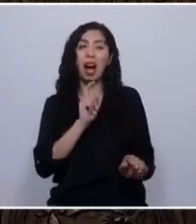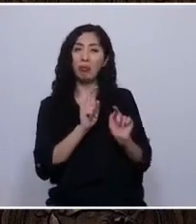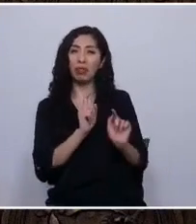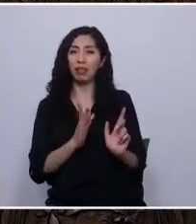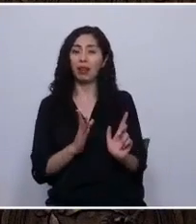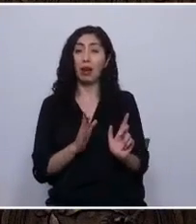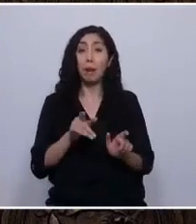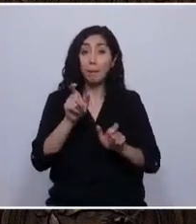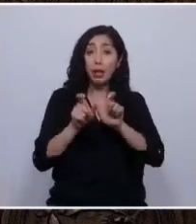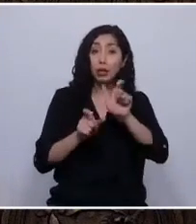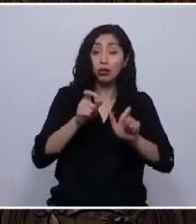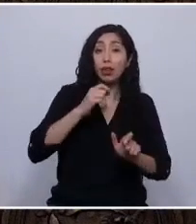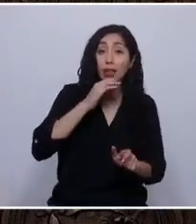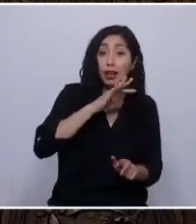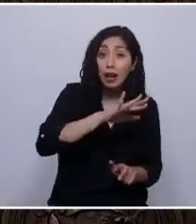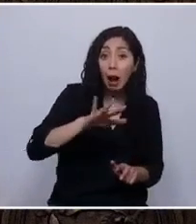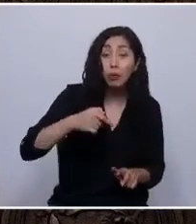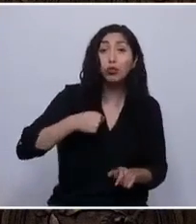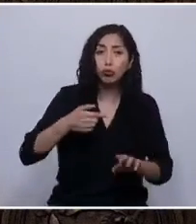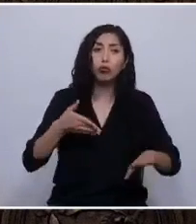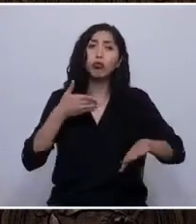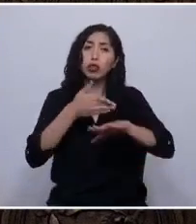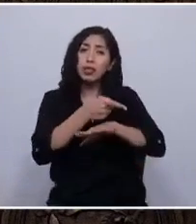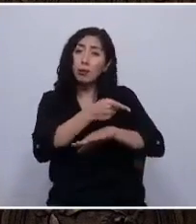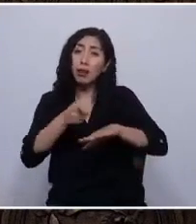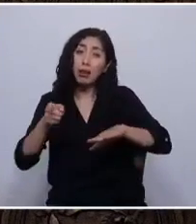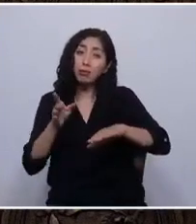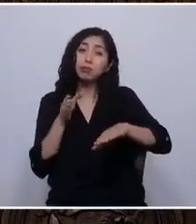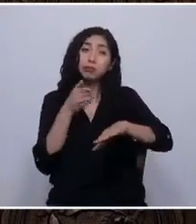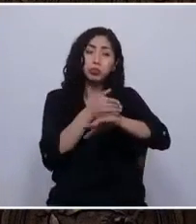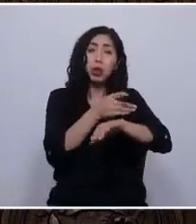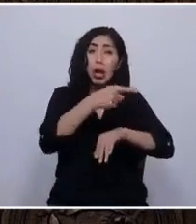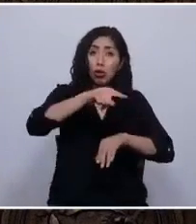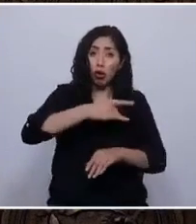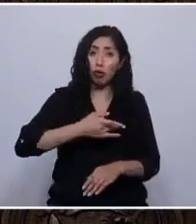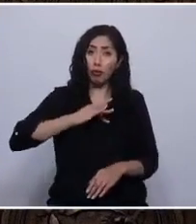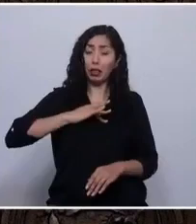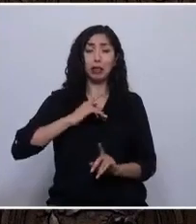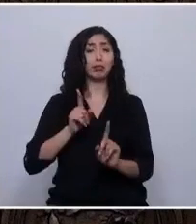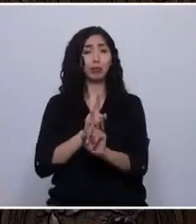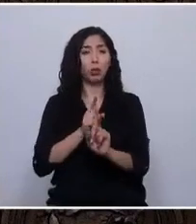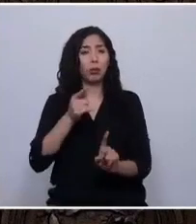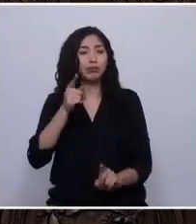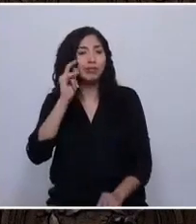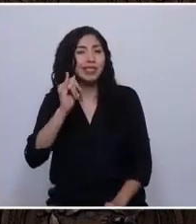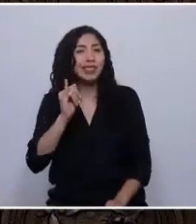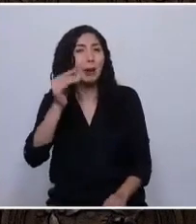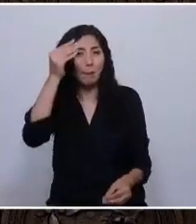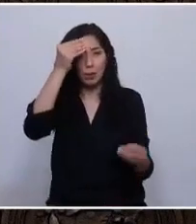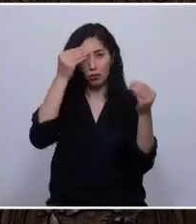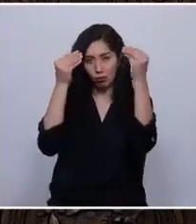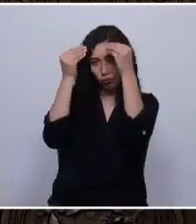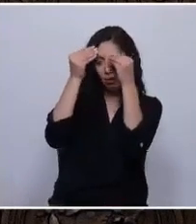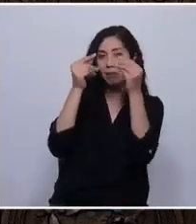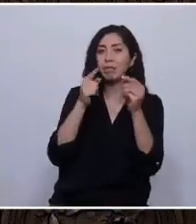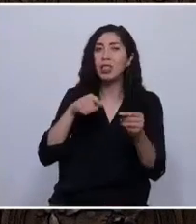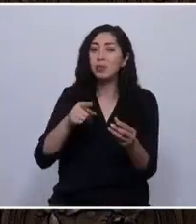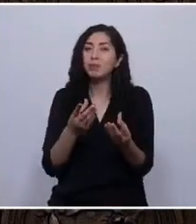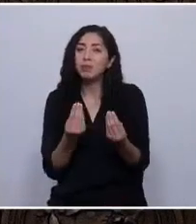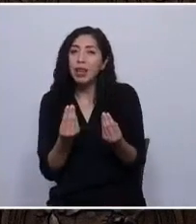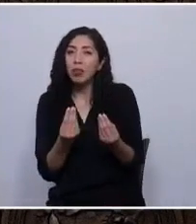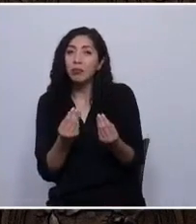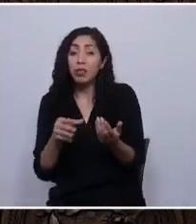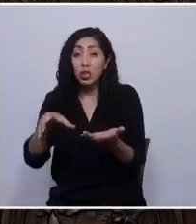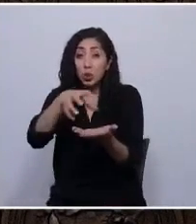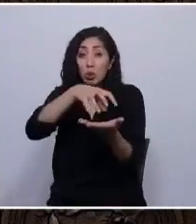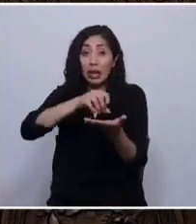mundo rural con las que estuve en la semana territorial tampoco se ofenden, pero sí se preocupan. Temen por aquello que desde Santiago y las ciudades